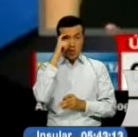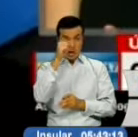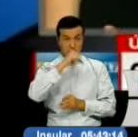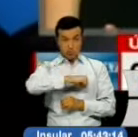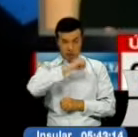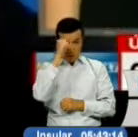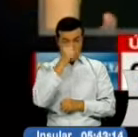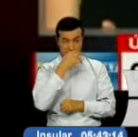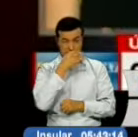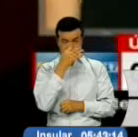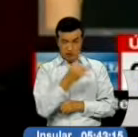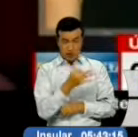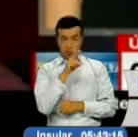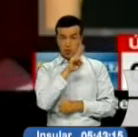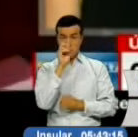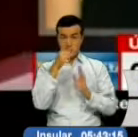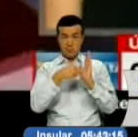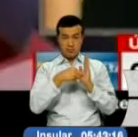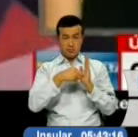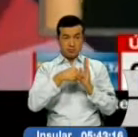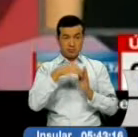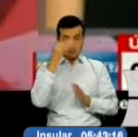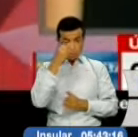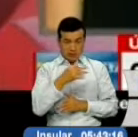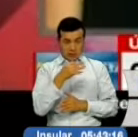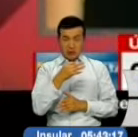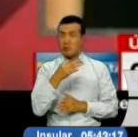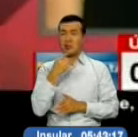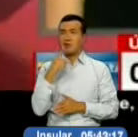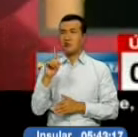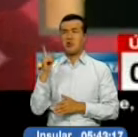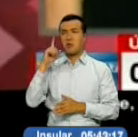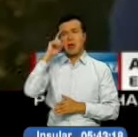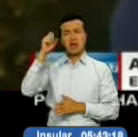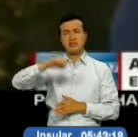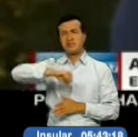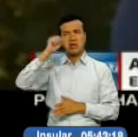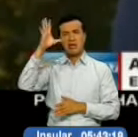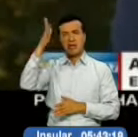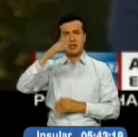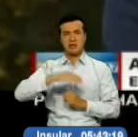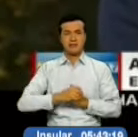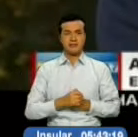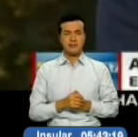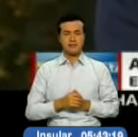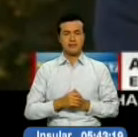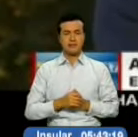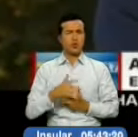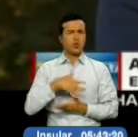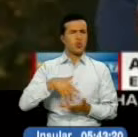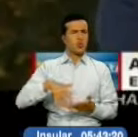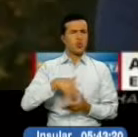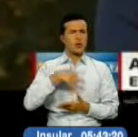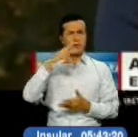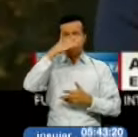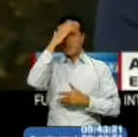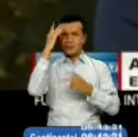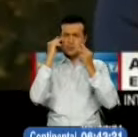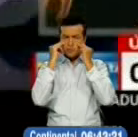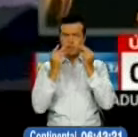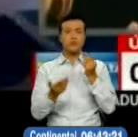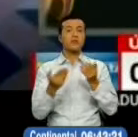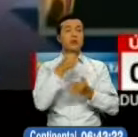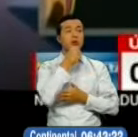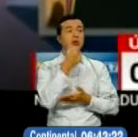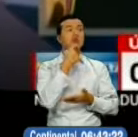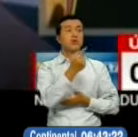la diferencia de más de 200.000 votos, la respuesta fue no. No nos alcanza. Ante la incredulidad de Páez, la entrevistadora reiteró su afirmación.